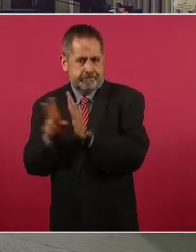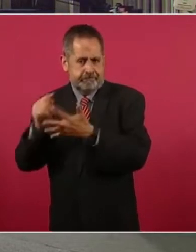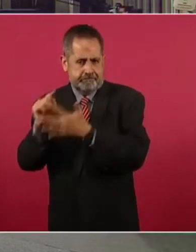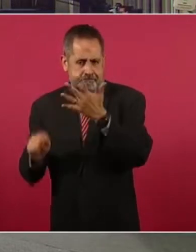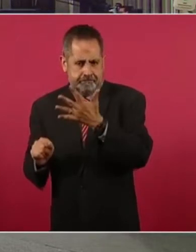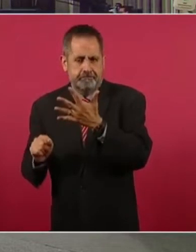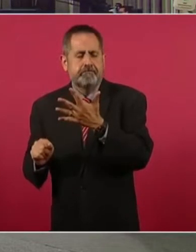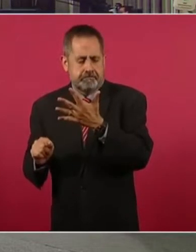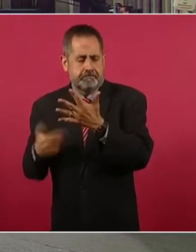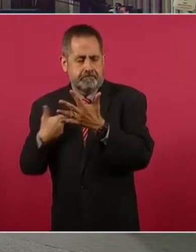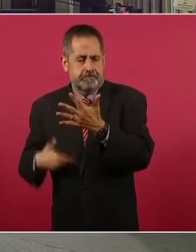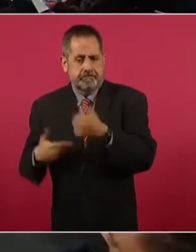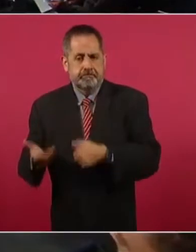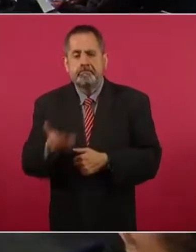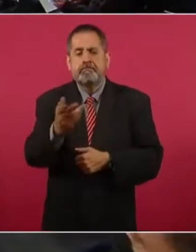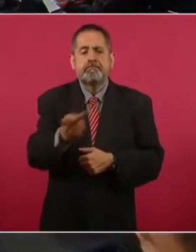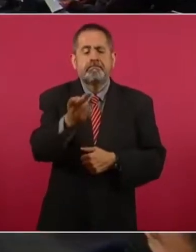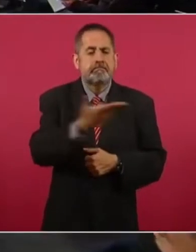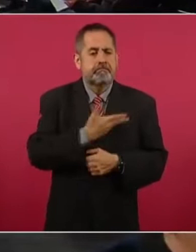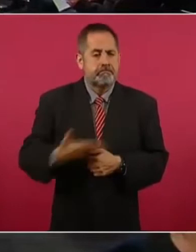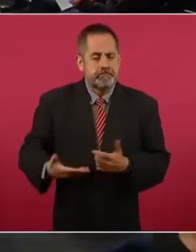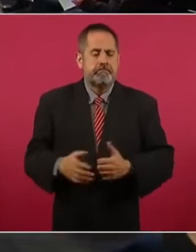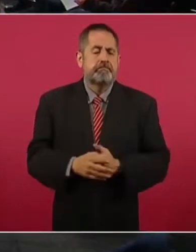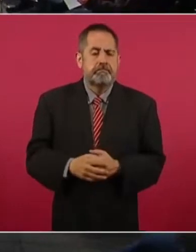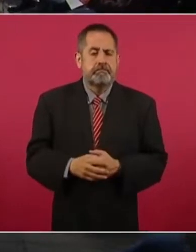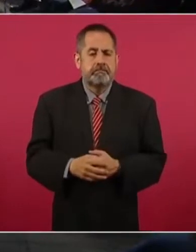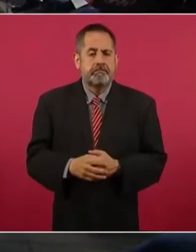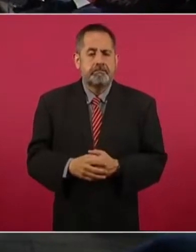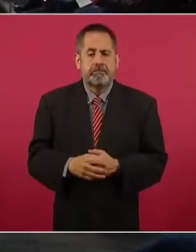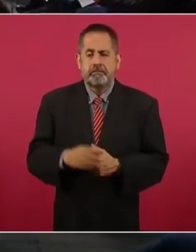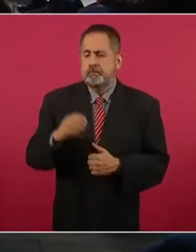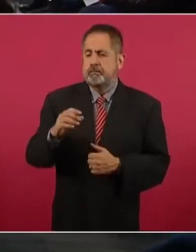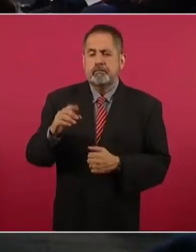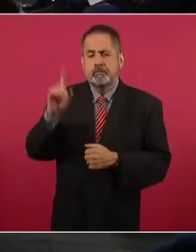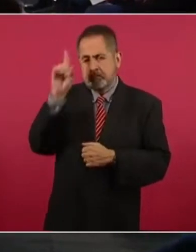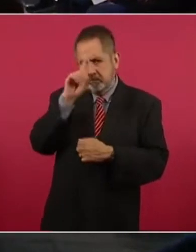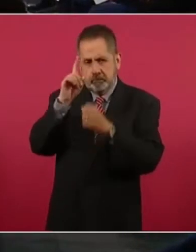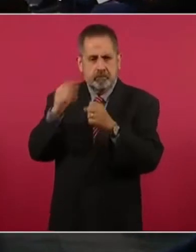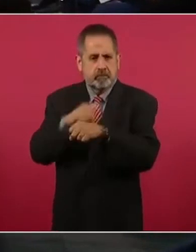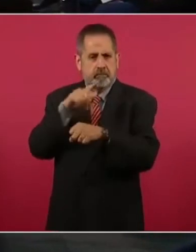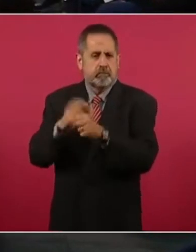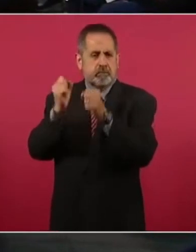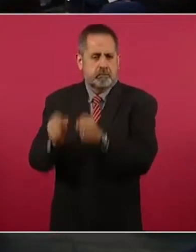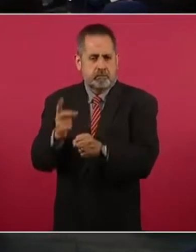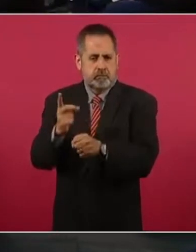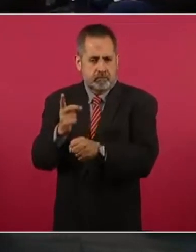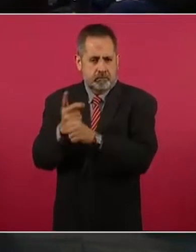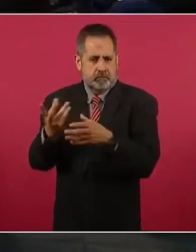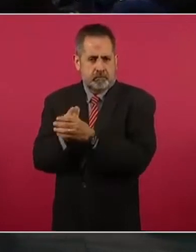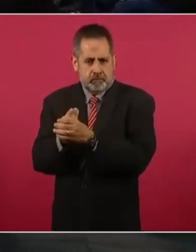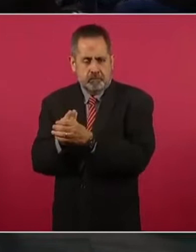La Llave e Imagen de Veracruz. Presidente, el Consejo Nacional de Seguridad Privada le planteó en su momento